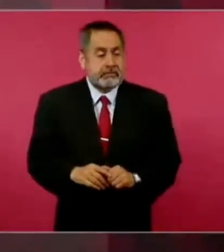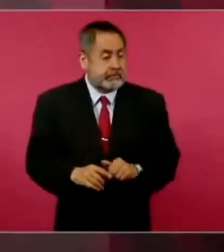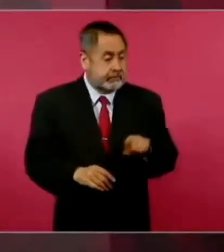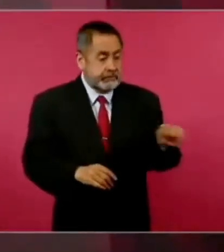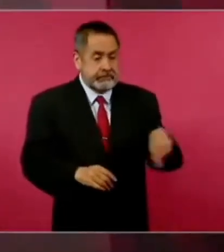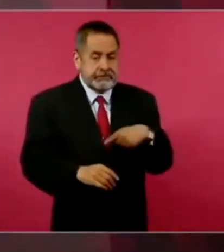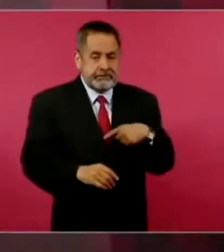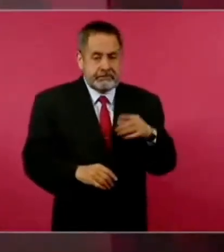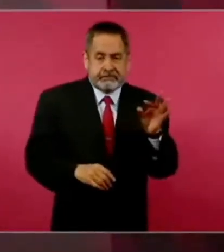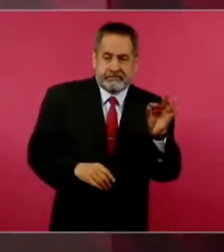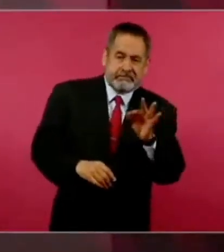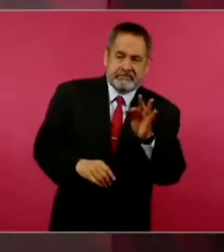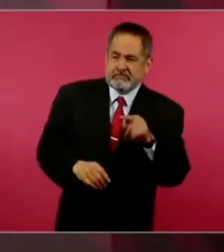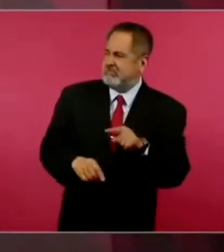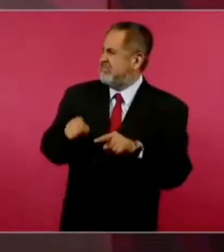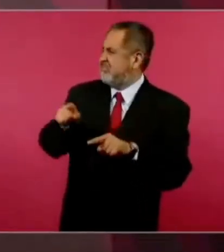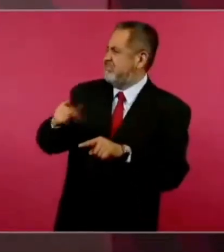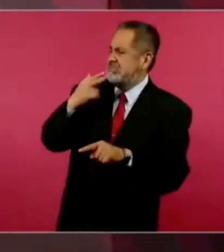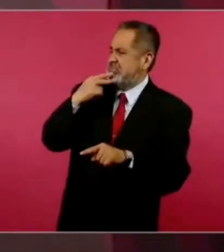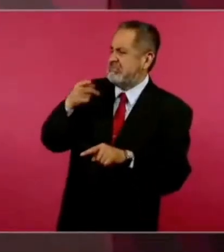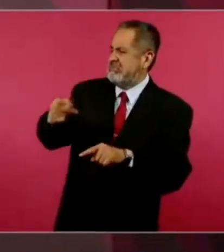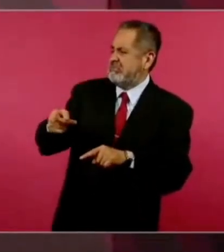corromper, siempre se ha querido